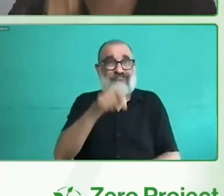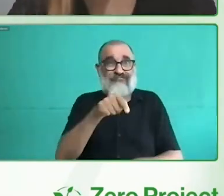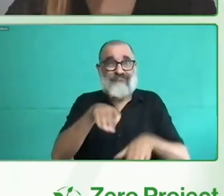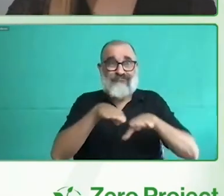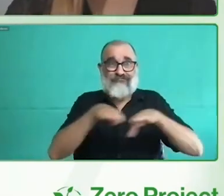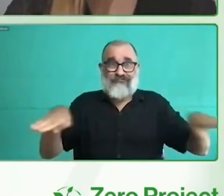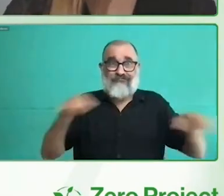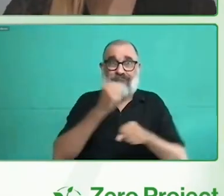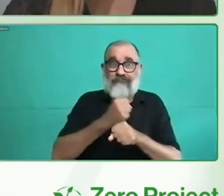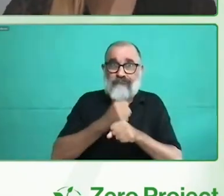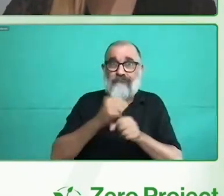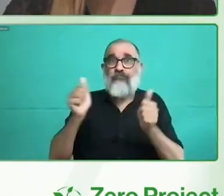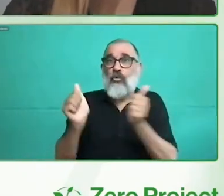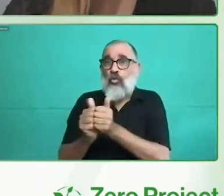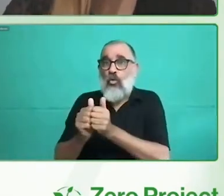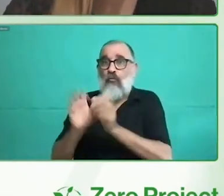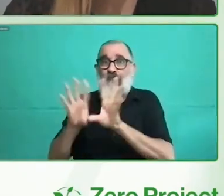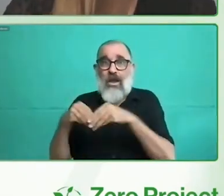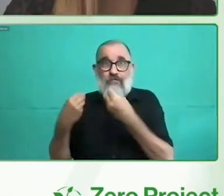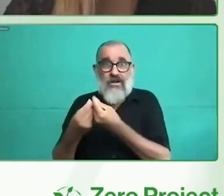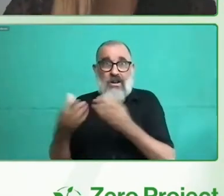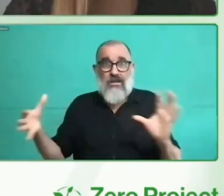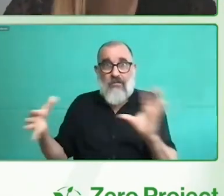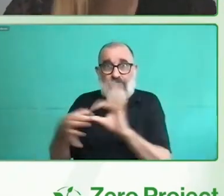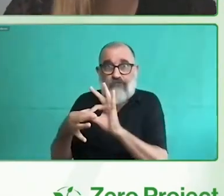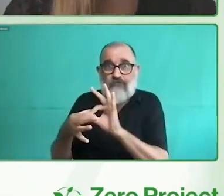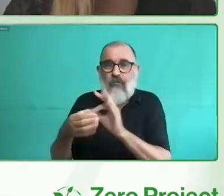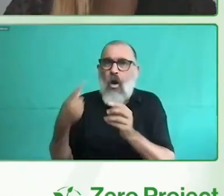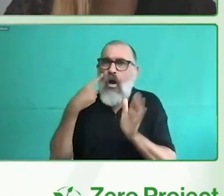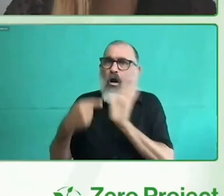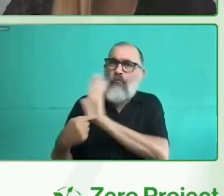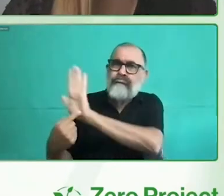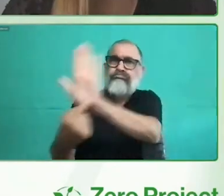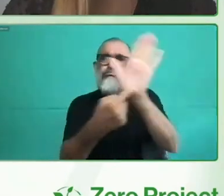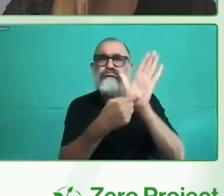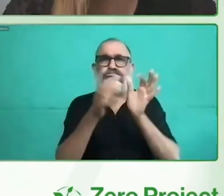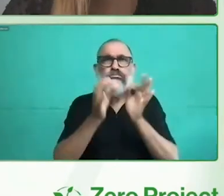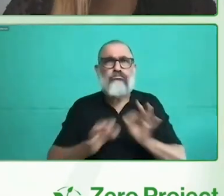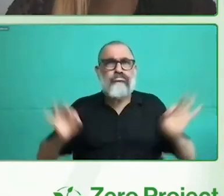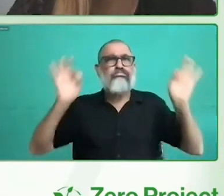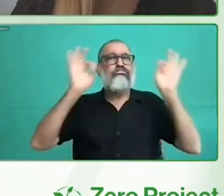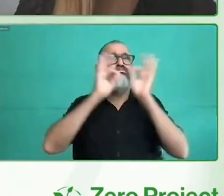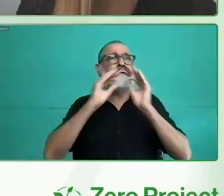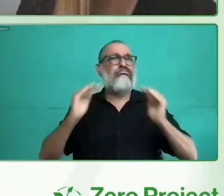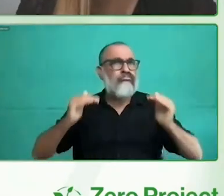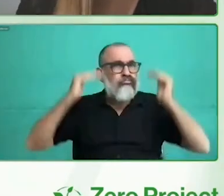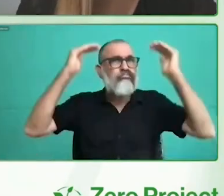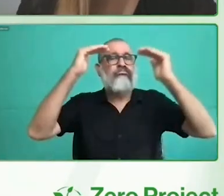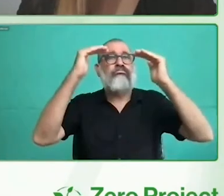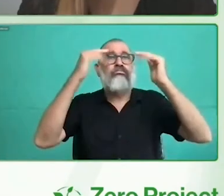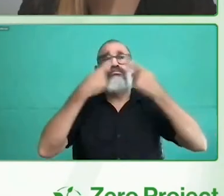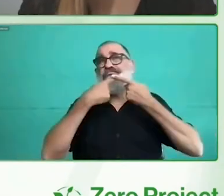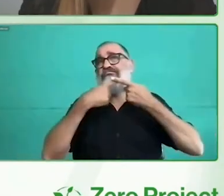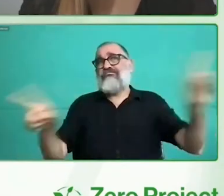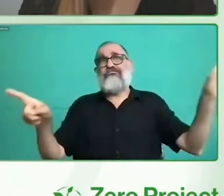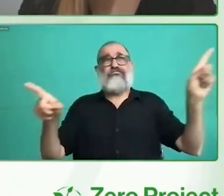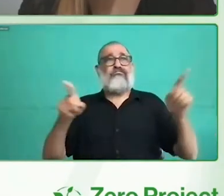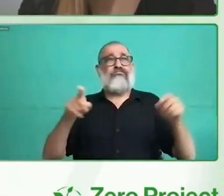por tanto, contribuir pues, al trabajo independiente. Muchas gracias.